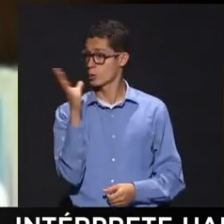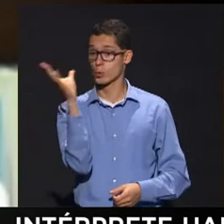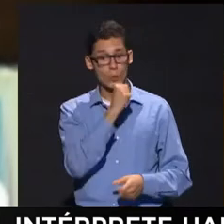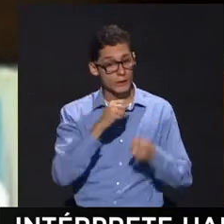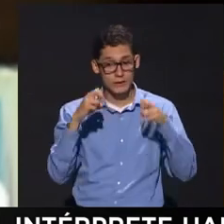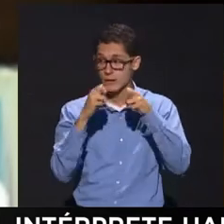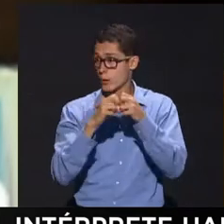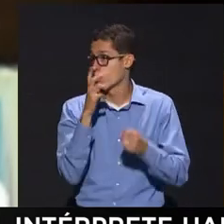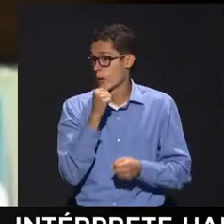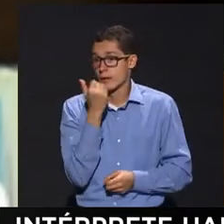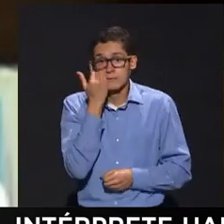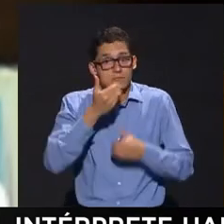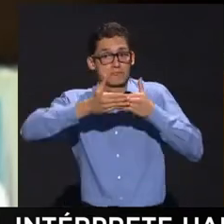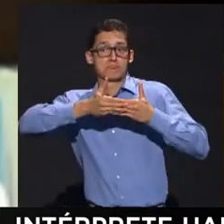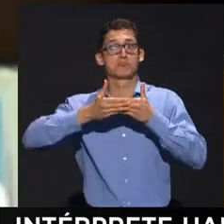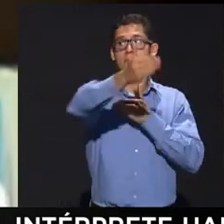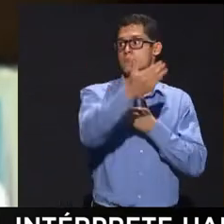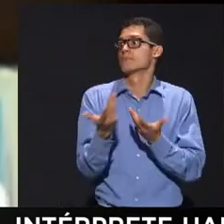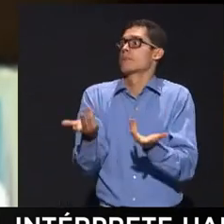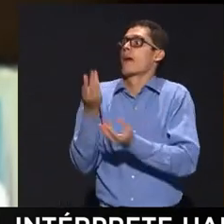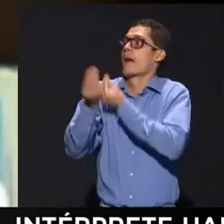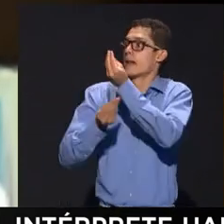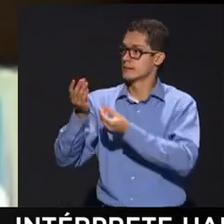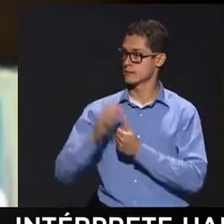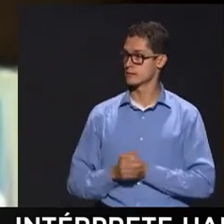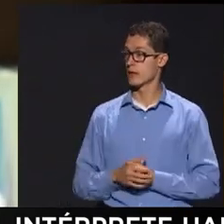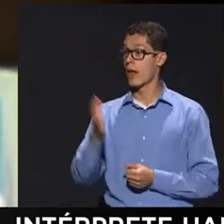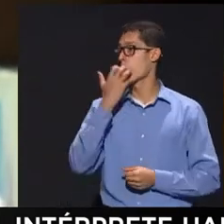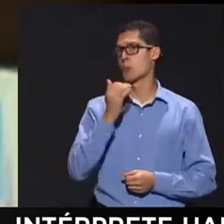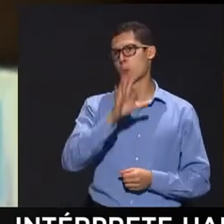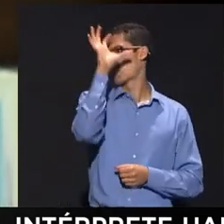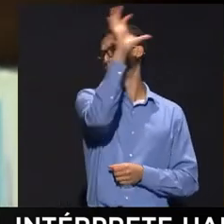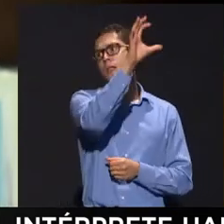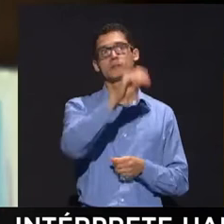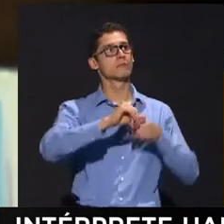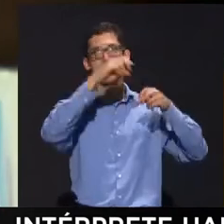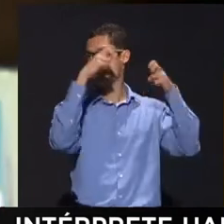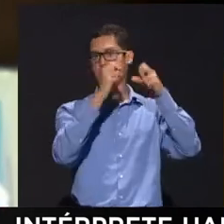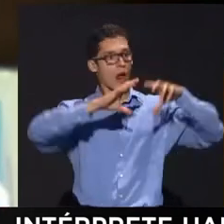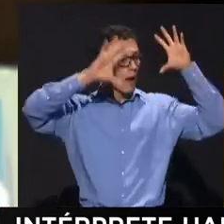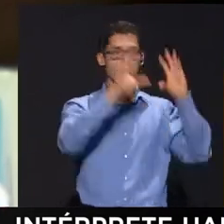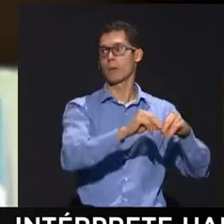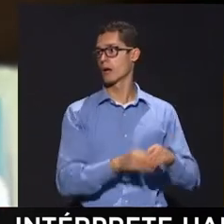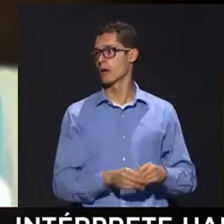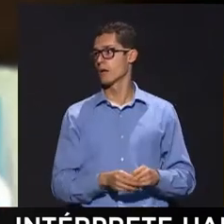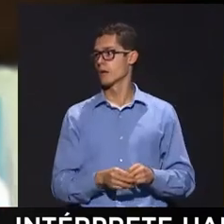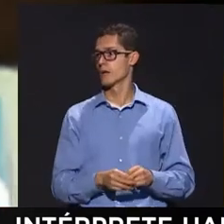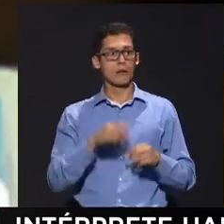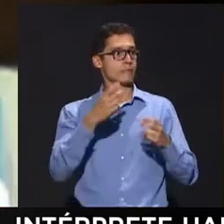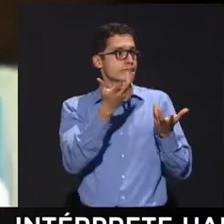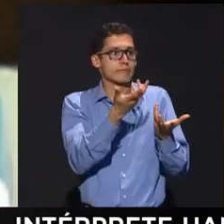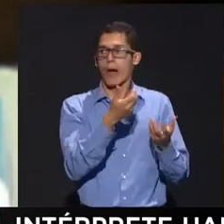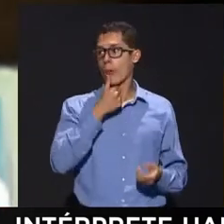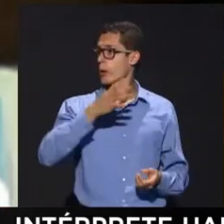Un país que no tenga servicios públicos fluidos y de alta calidad es un país que se puede ir quedando atrasado en desarrollo. Por